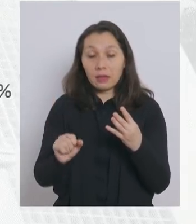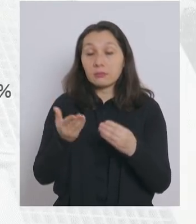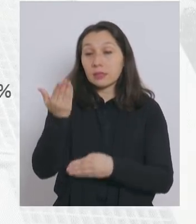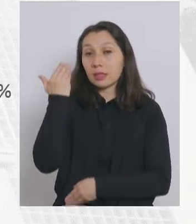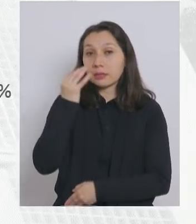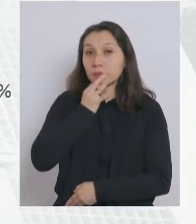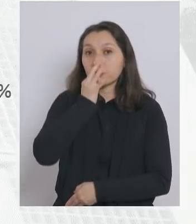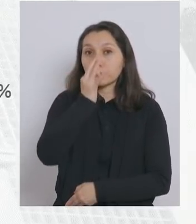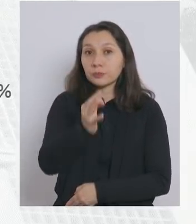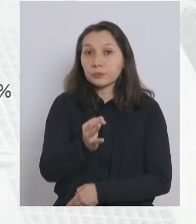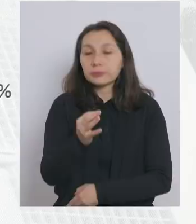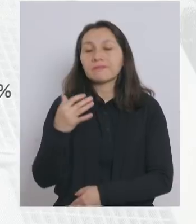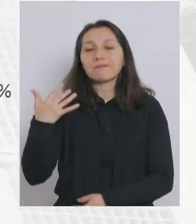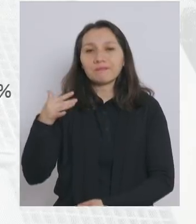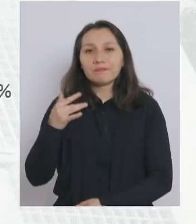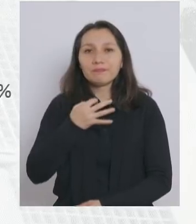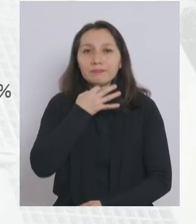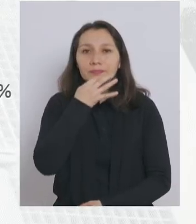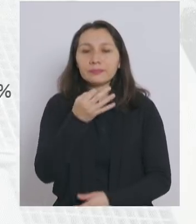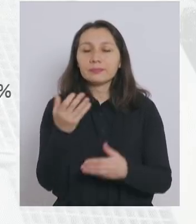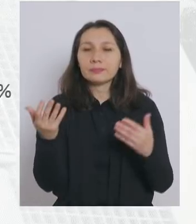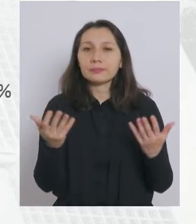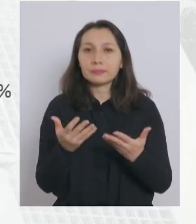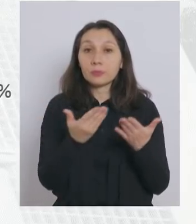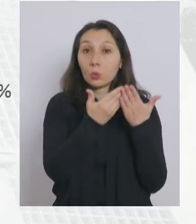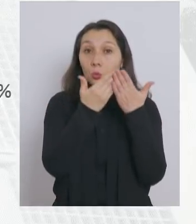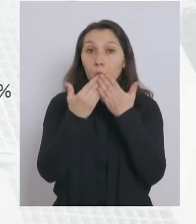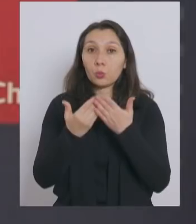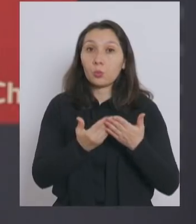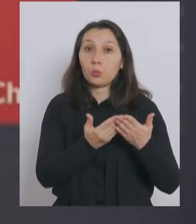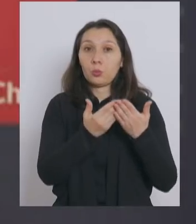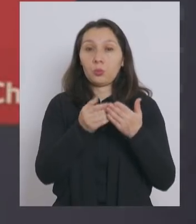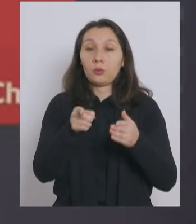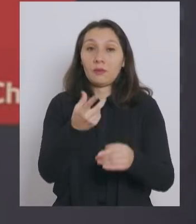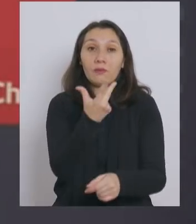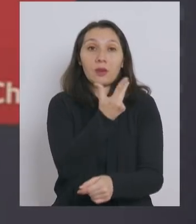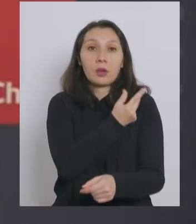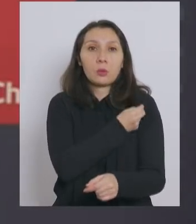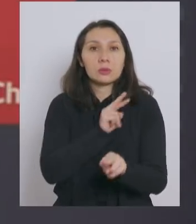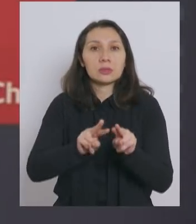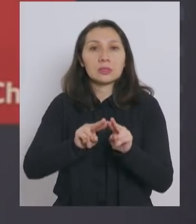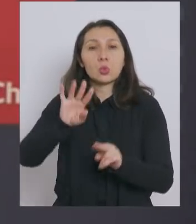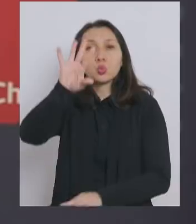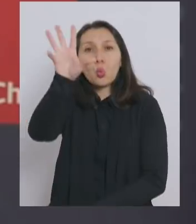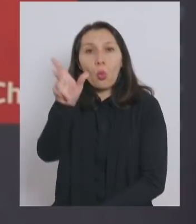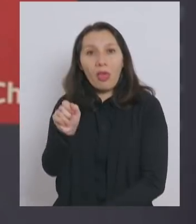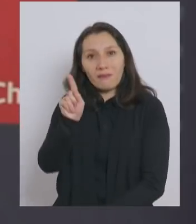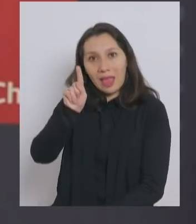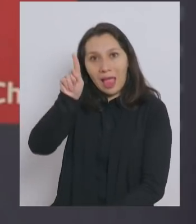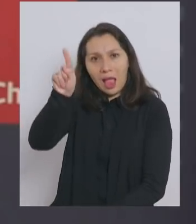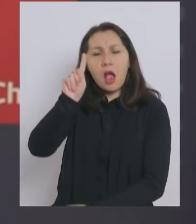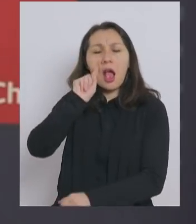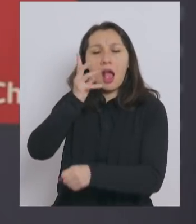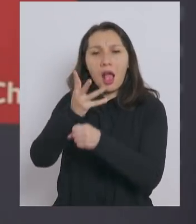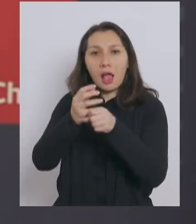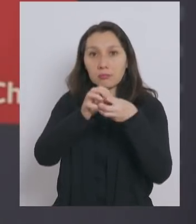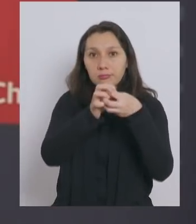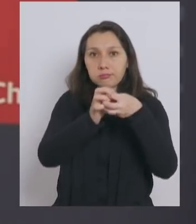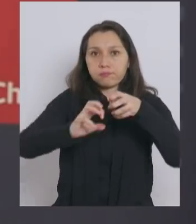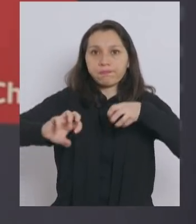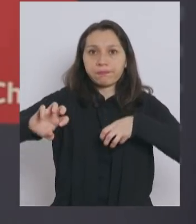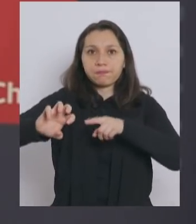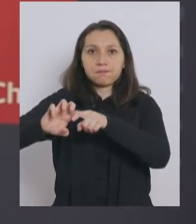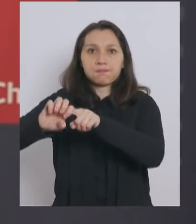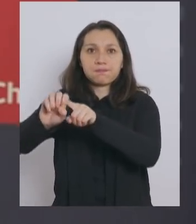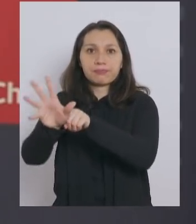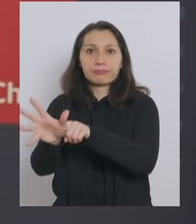dicho anteriormente, es importante mencionar que estudios de esta vacuna se realizaron en Sudáfrica, donde está la variante beta.